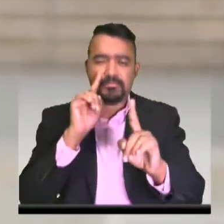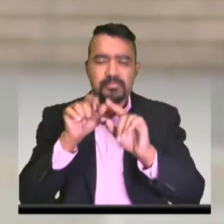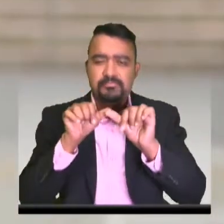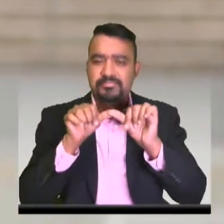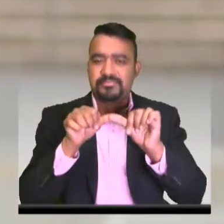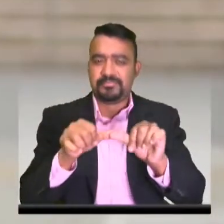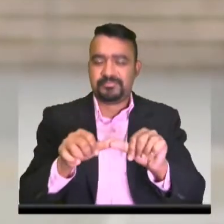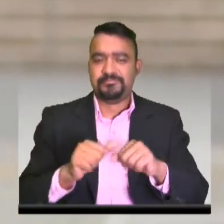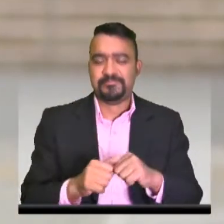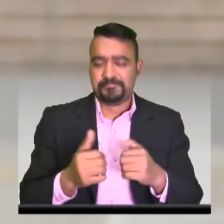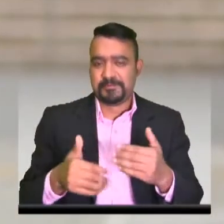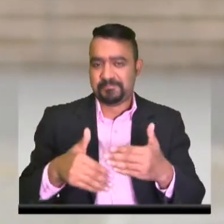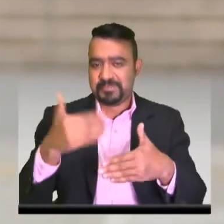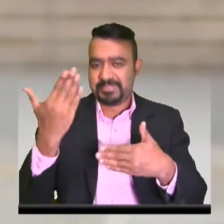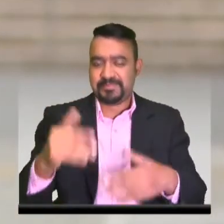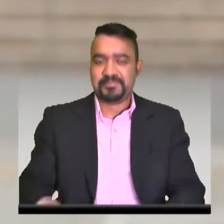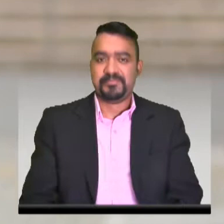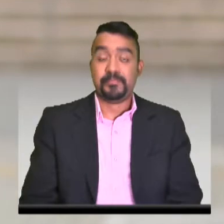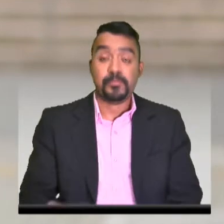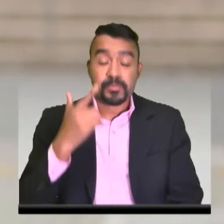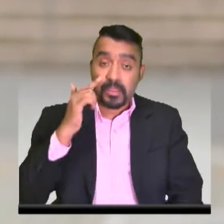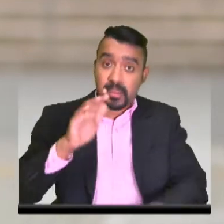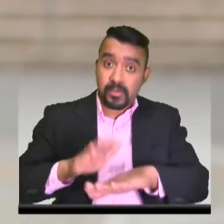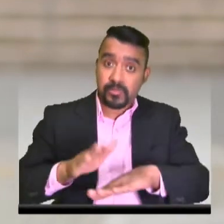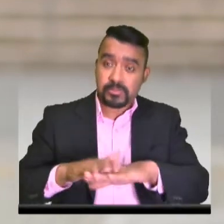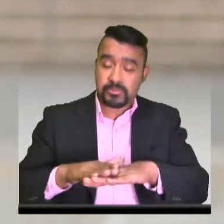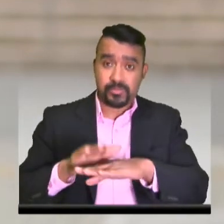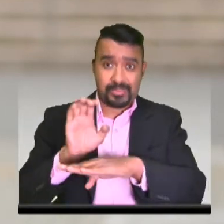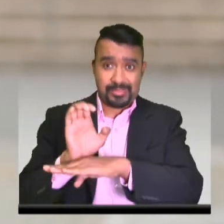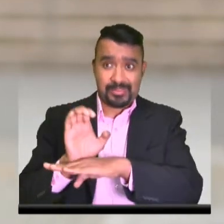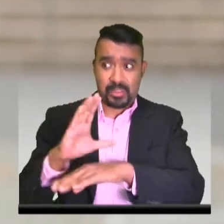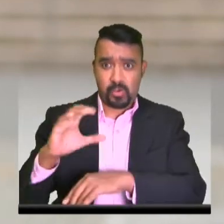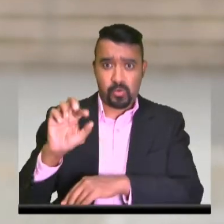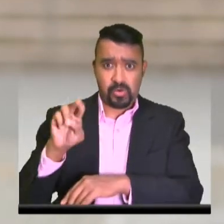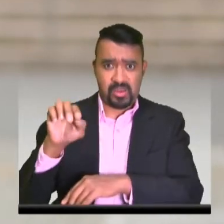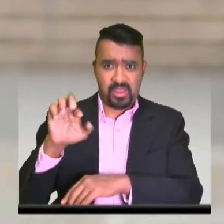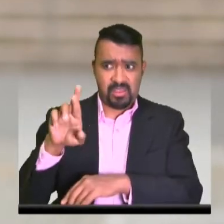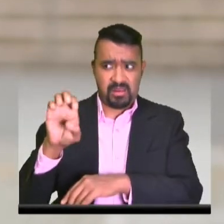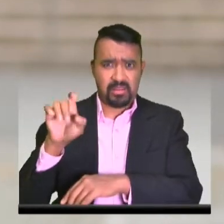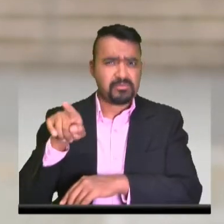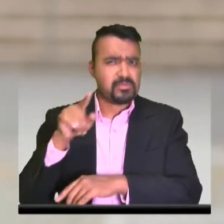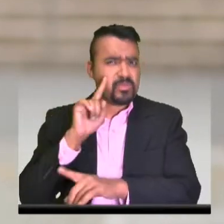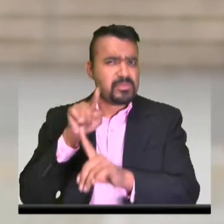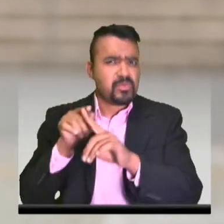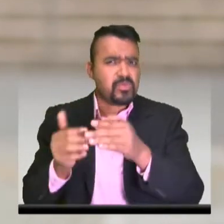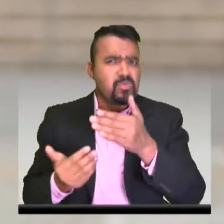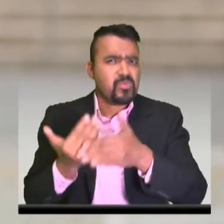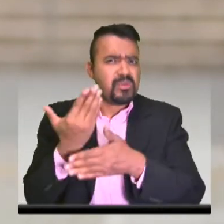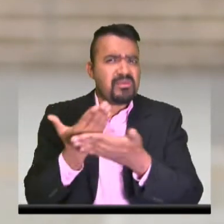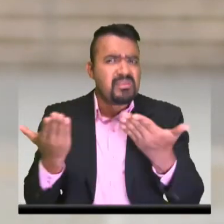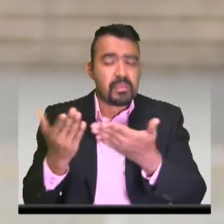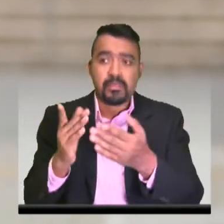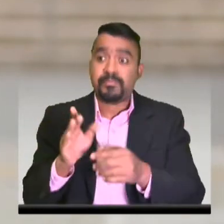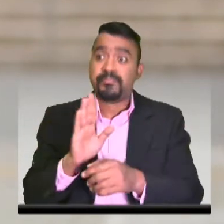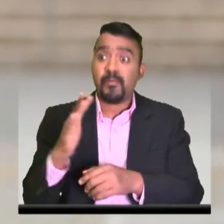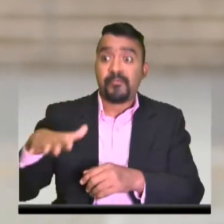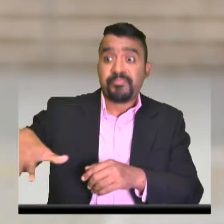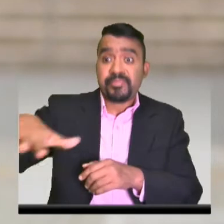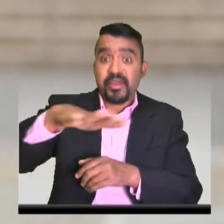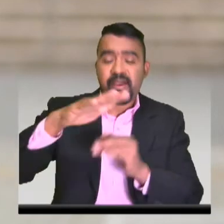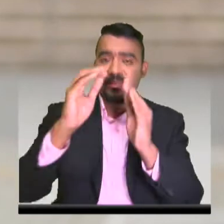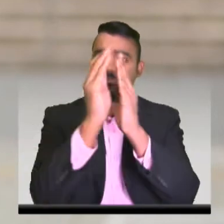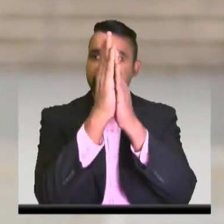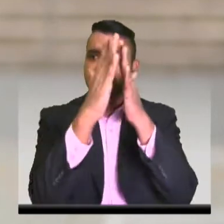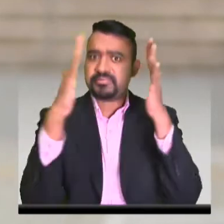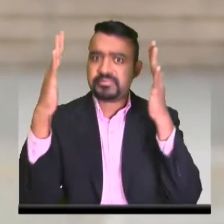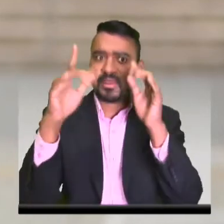Hoy les queremos compartir que en Cornare estamos implementando una nueva estrategia llamada Bosques y Alimentos, que consiste en apoyar los sistemas productivos de